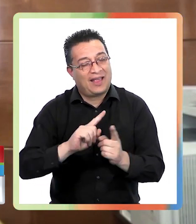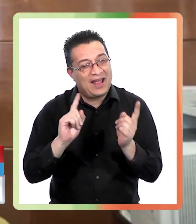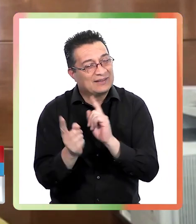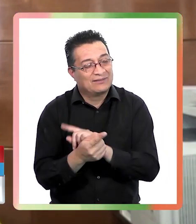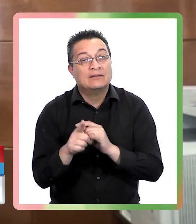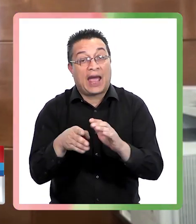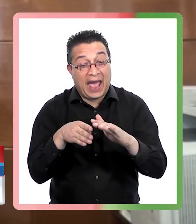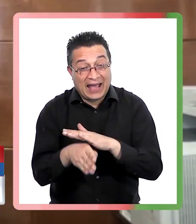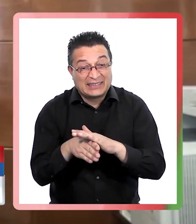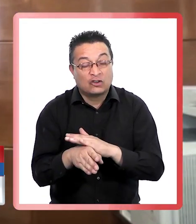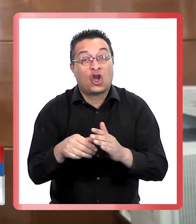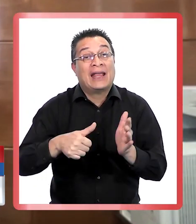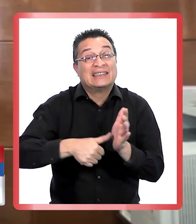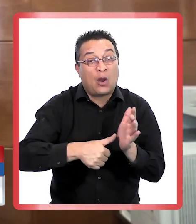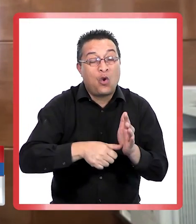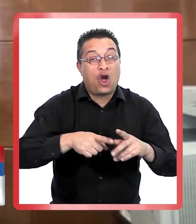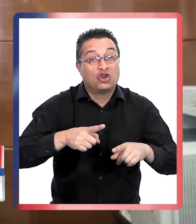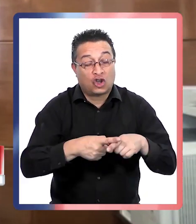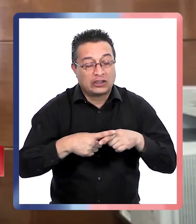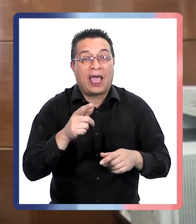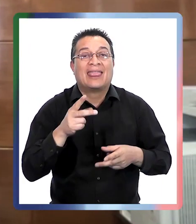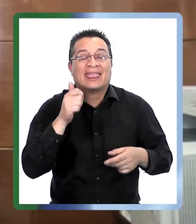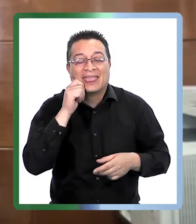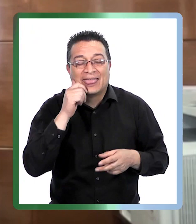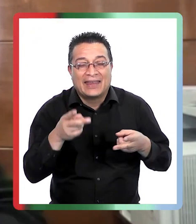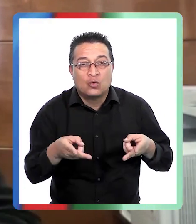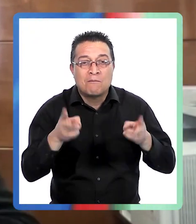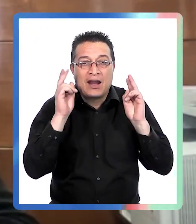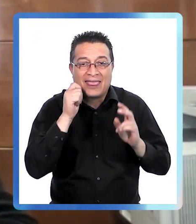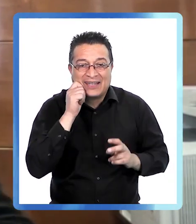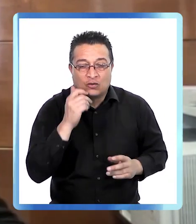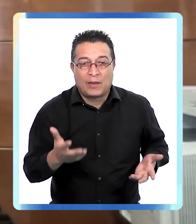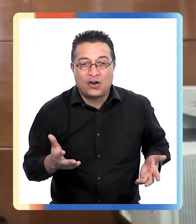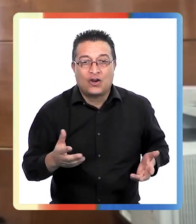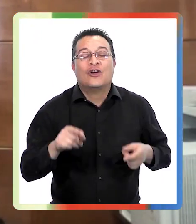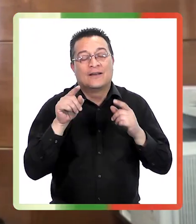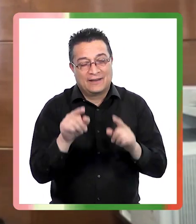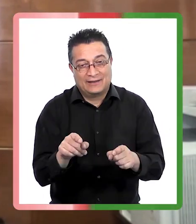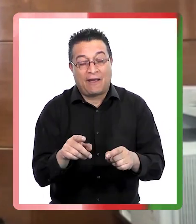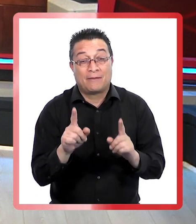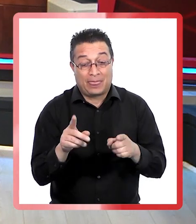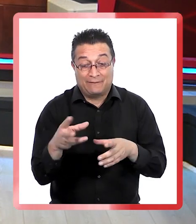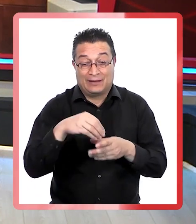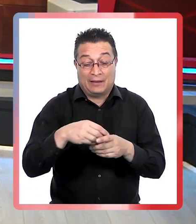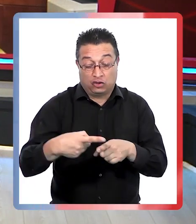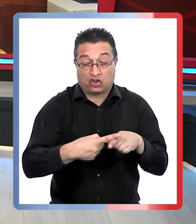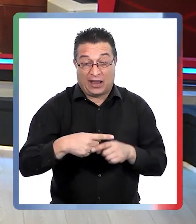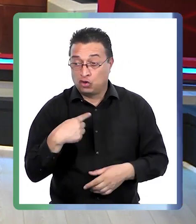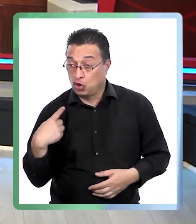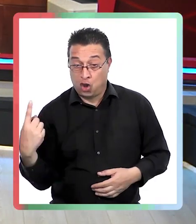seguridad social y el acceso a la seguridad social es un derecho humano, que básicamente consiste en que la sociedad, desde